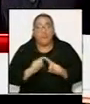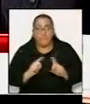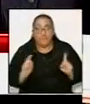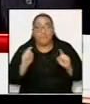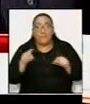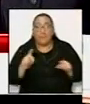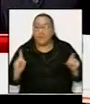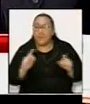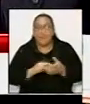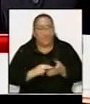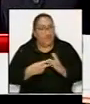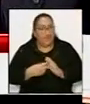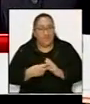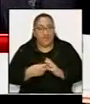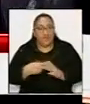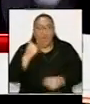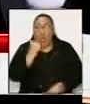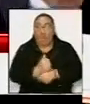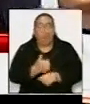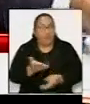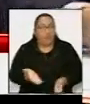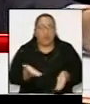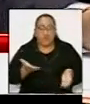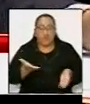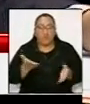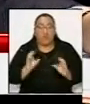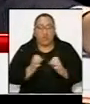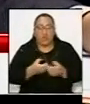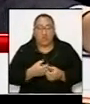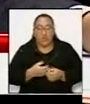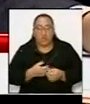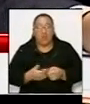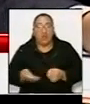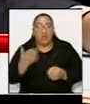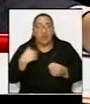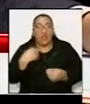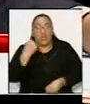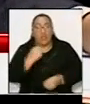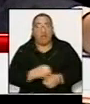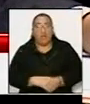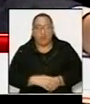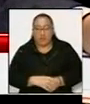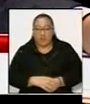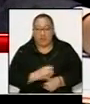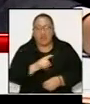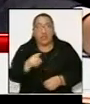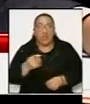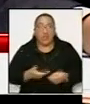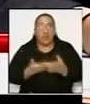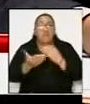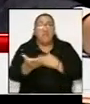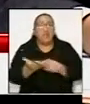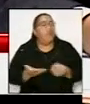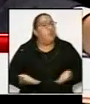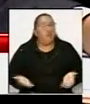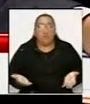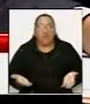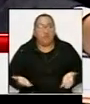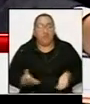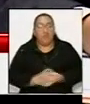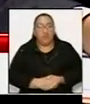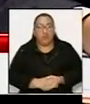eso no implica que obligatoriamente el congreso tiene que aprobar lo que ellos envidian eso no es así